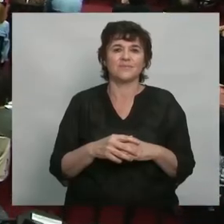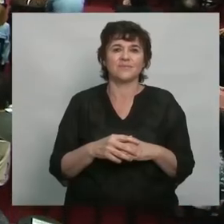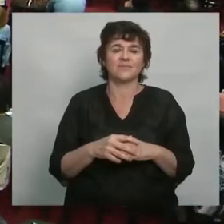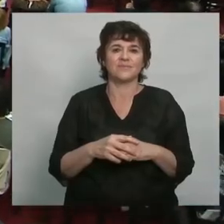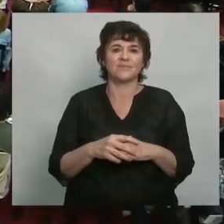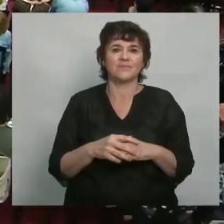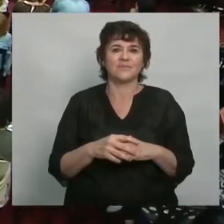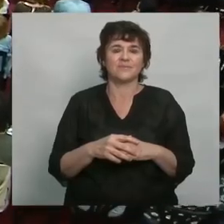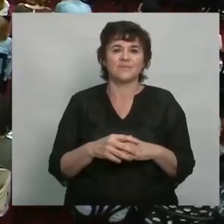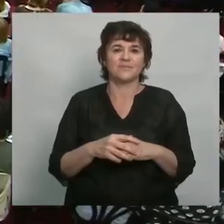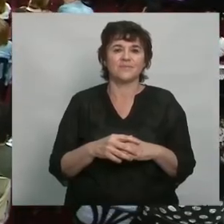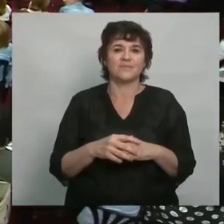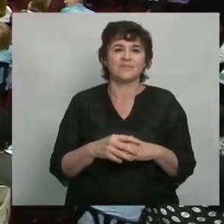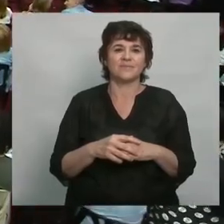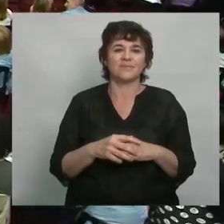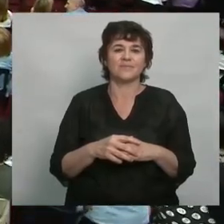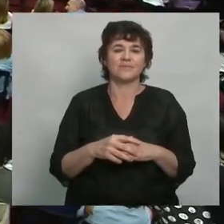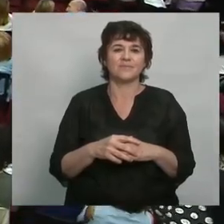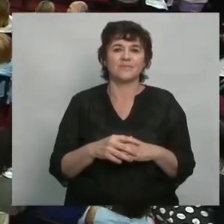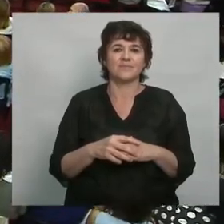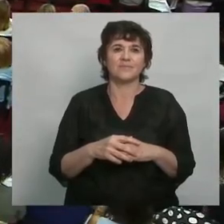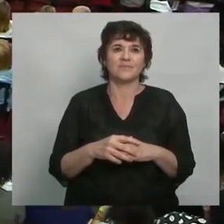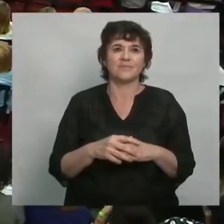Me dicen de la organización que, por favor,